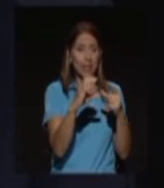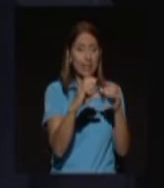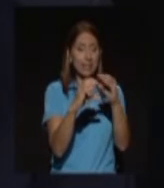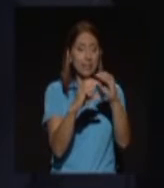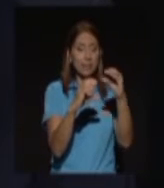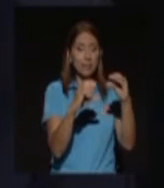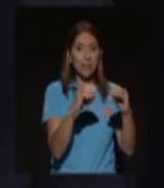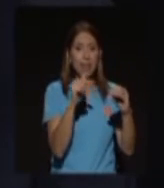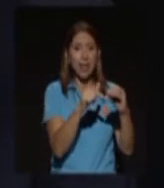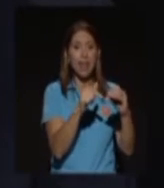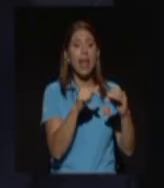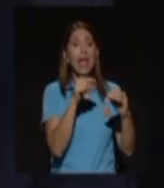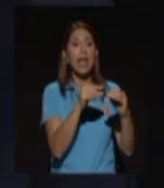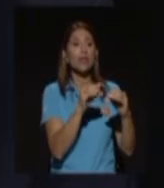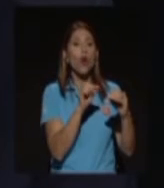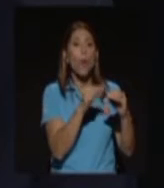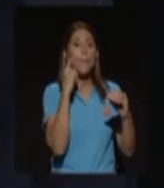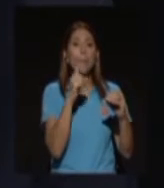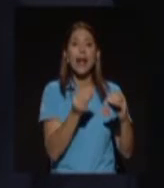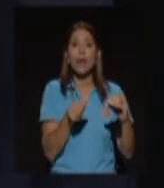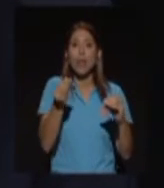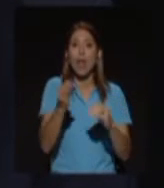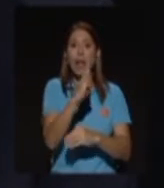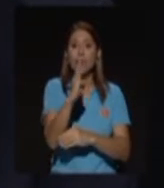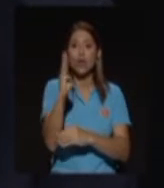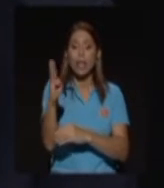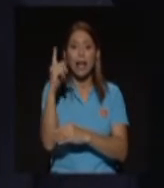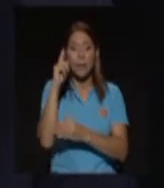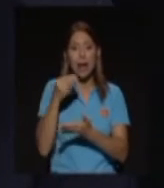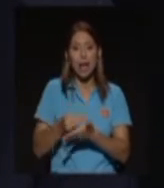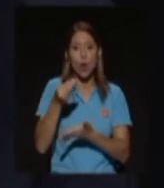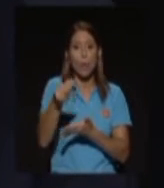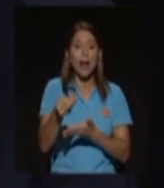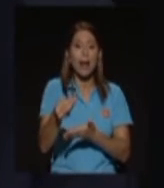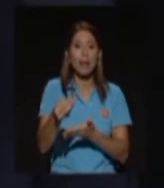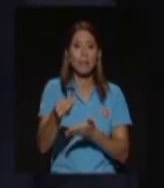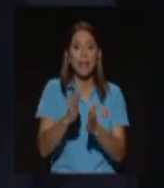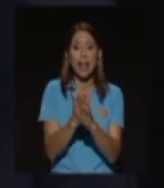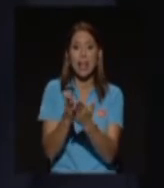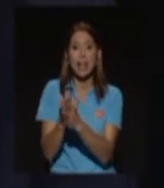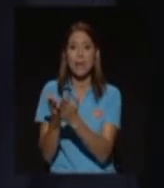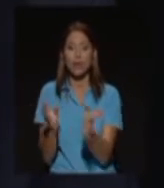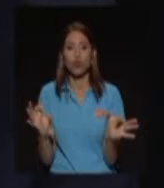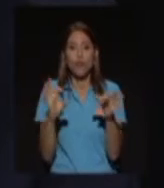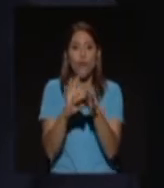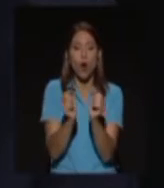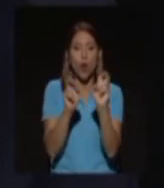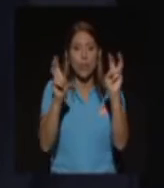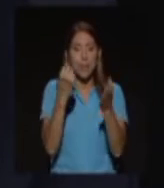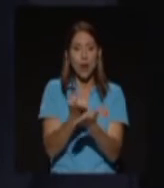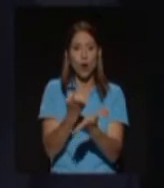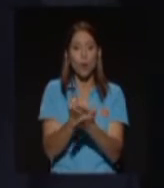lo suministraba a la biblioteca para que se compraran libros en el campo de la economía. También hay